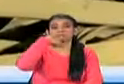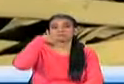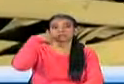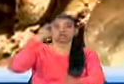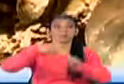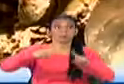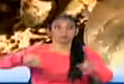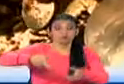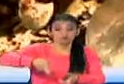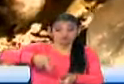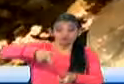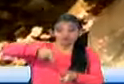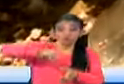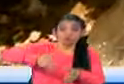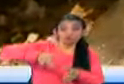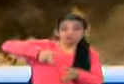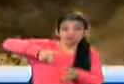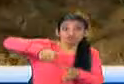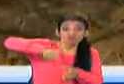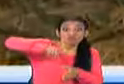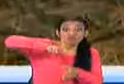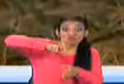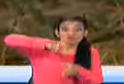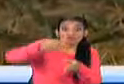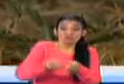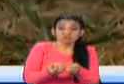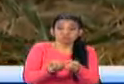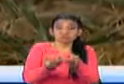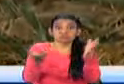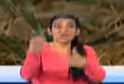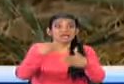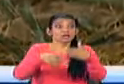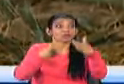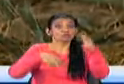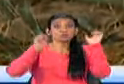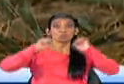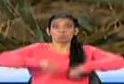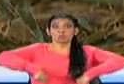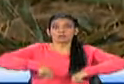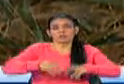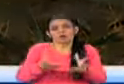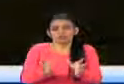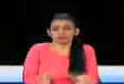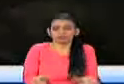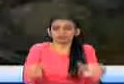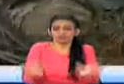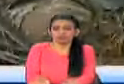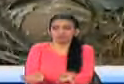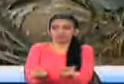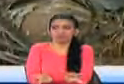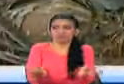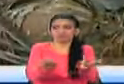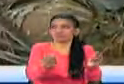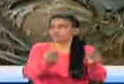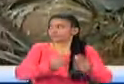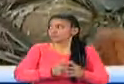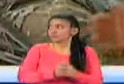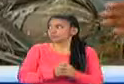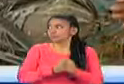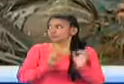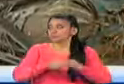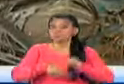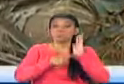si se saca el líquido dulce en vida la planta permite que sus hijos o plantas más pequeñas se desarrollen tenemos ahora la muestra